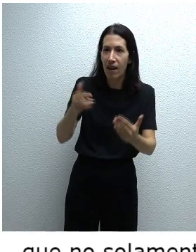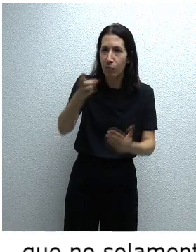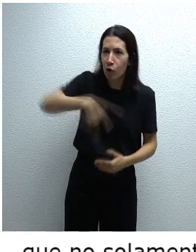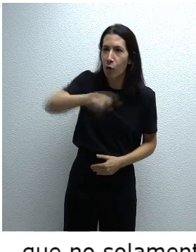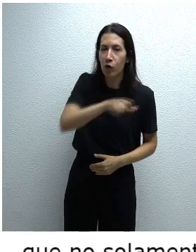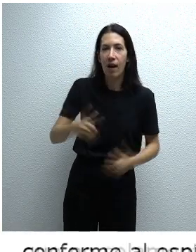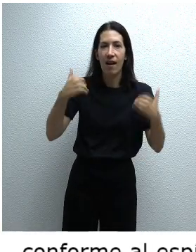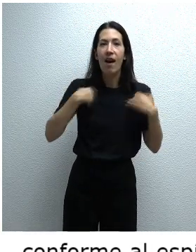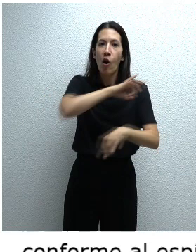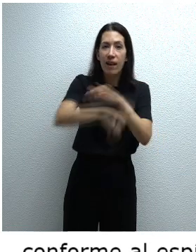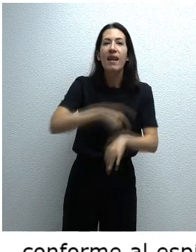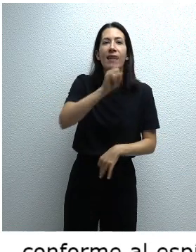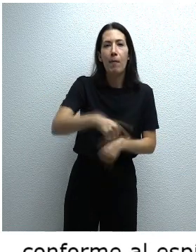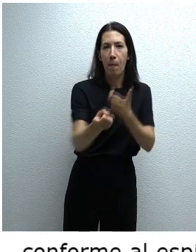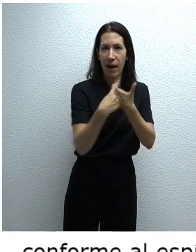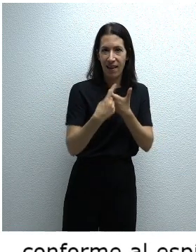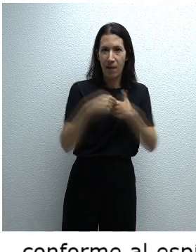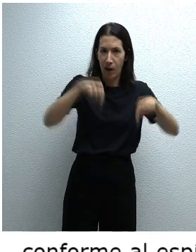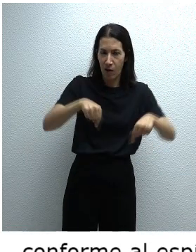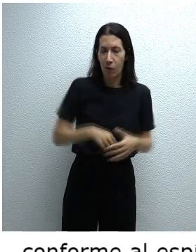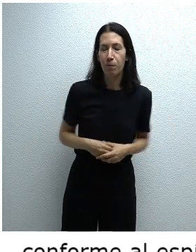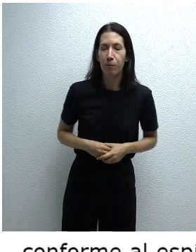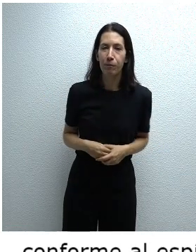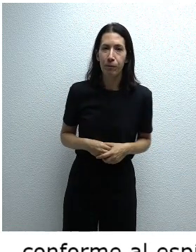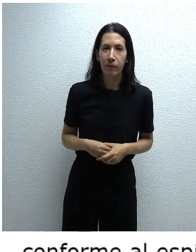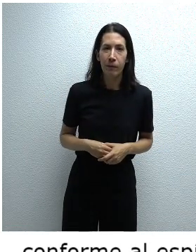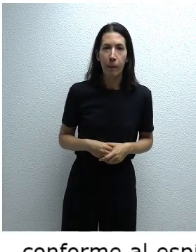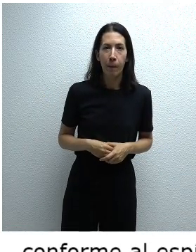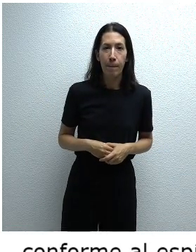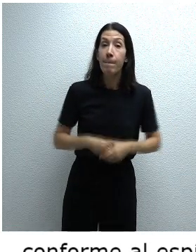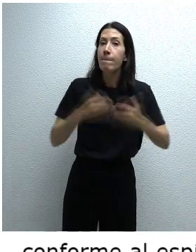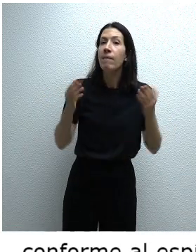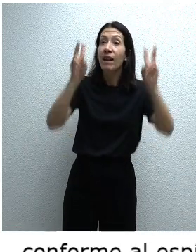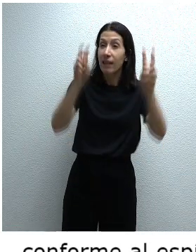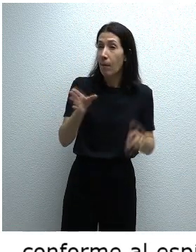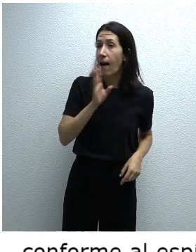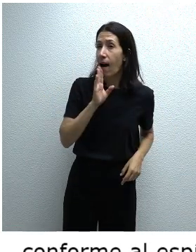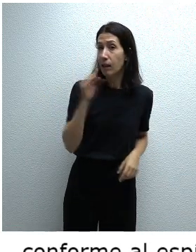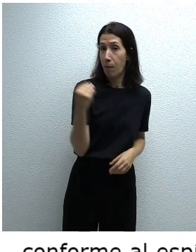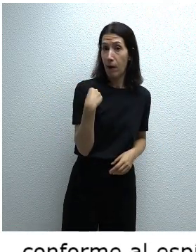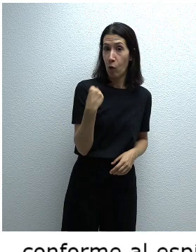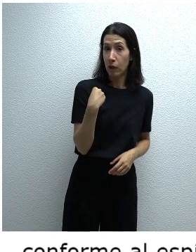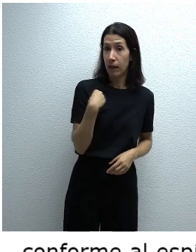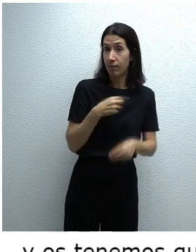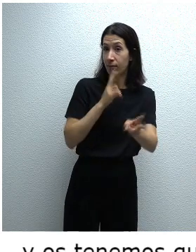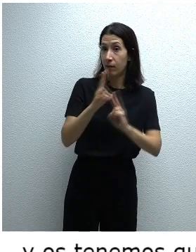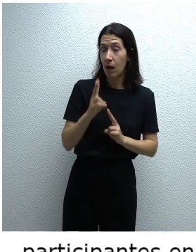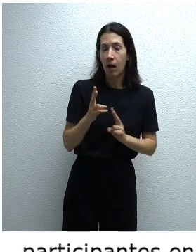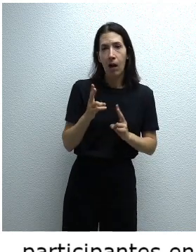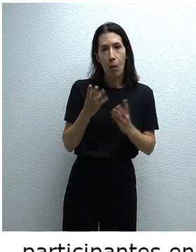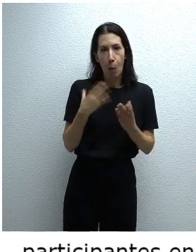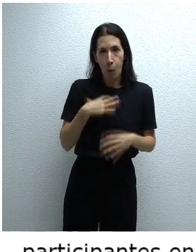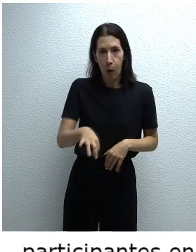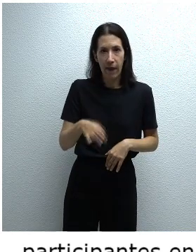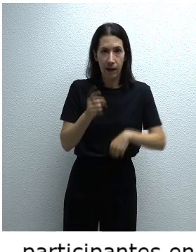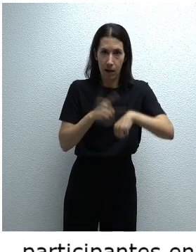los participantes en el mismo. En cuanto a las preguntas que me planteas, pues darían para mucho que hablar, pero